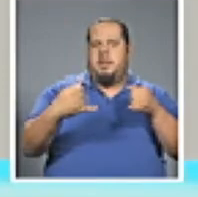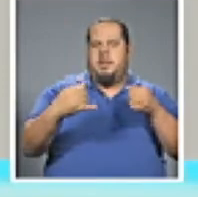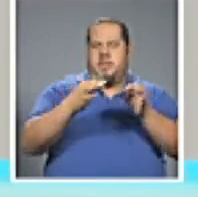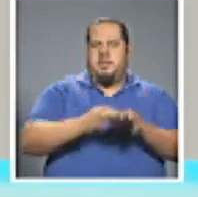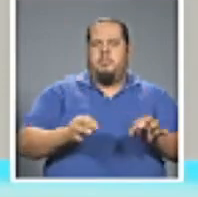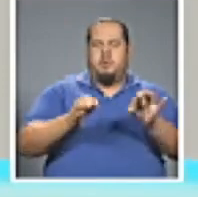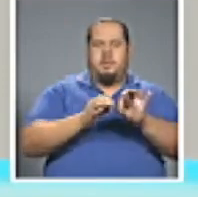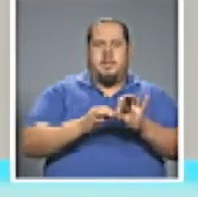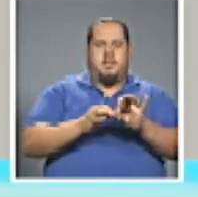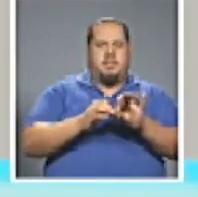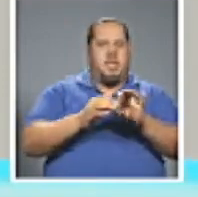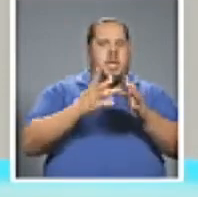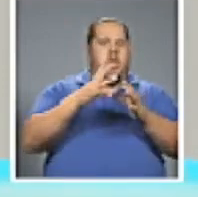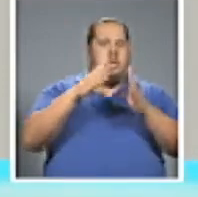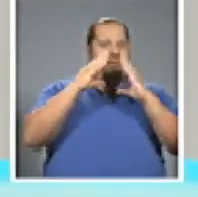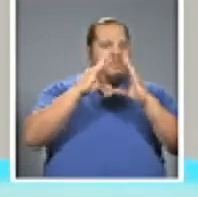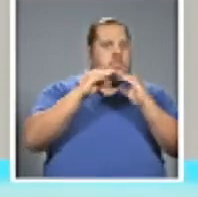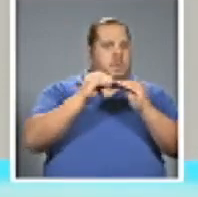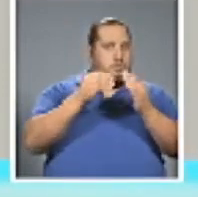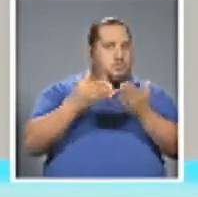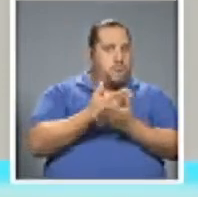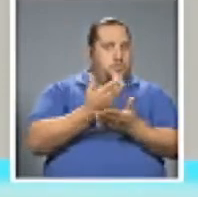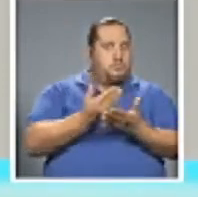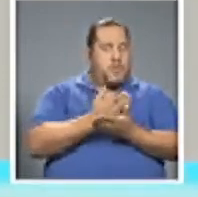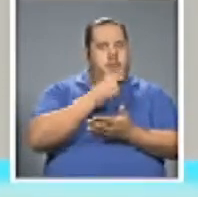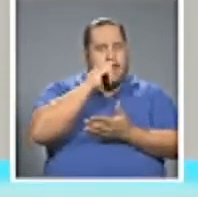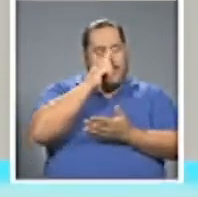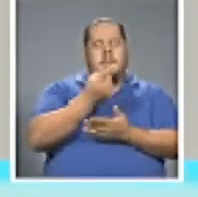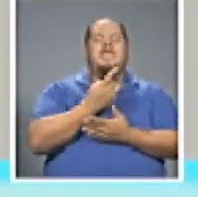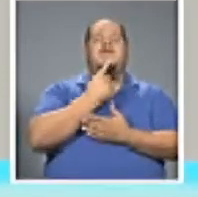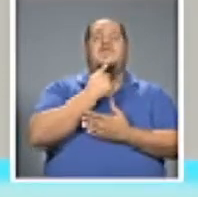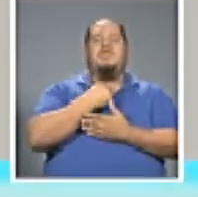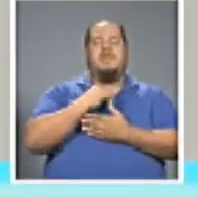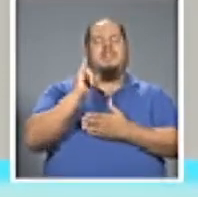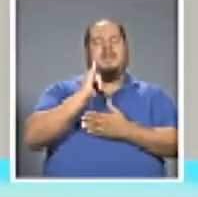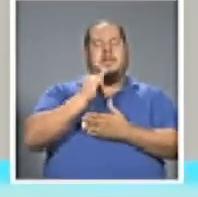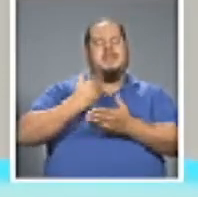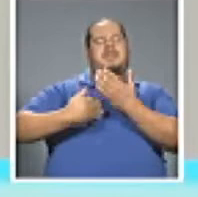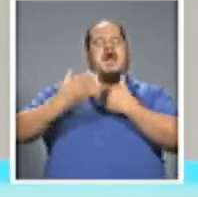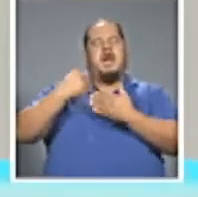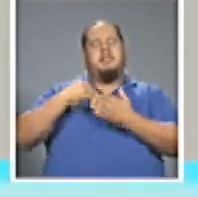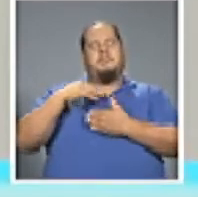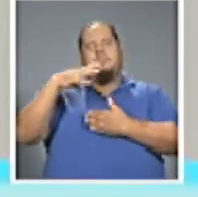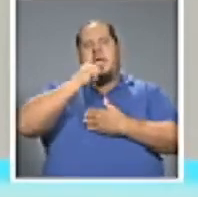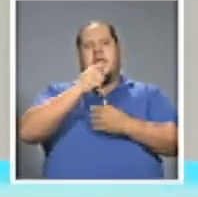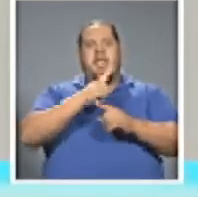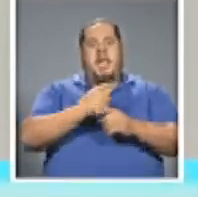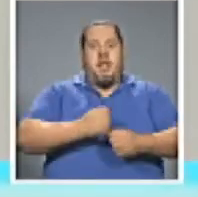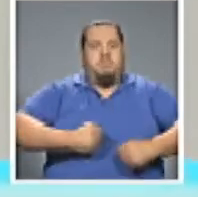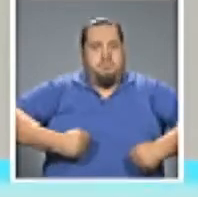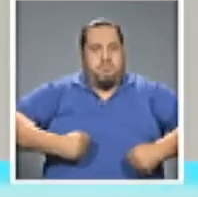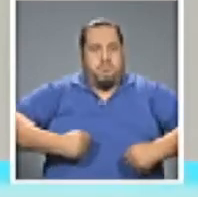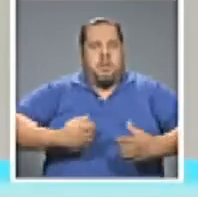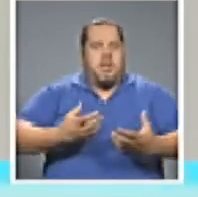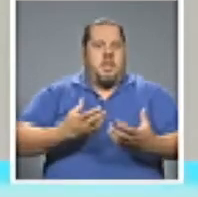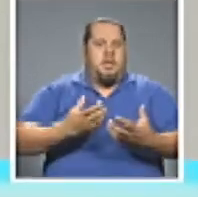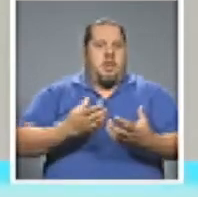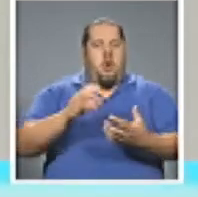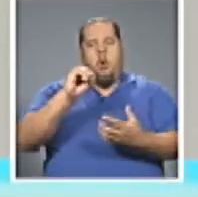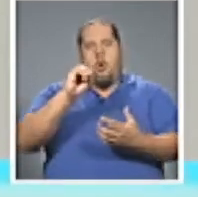una data actualizada y nos está indicando como bien se sospechaba de que la obesidad y el sobrepeso en